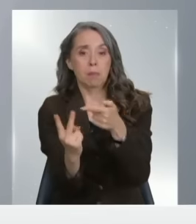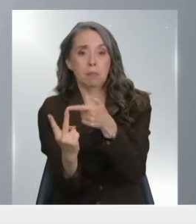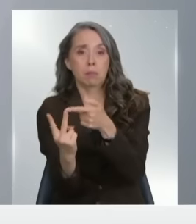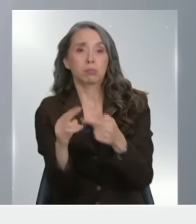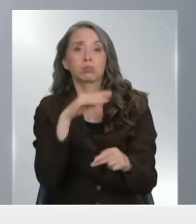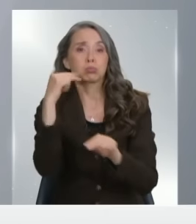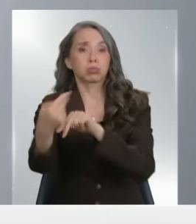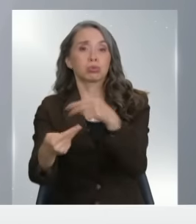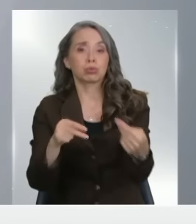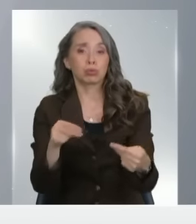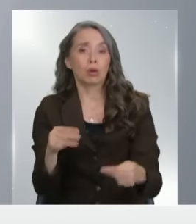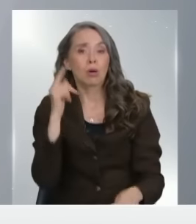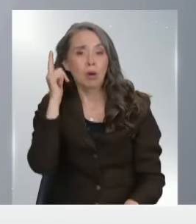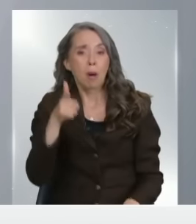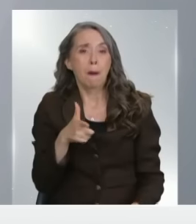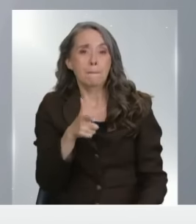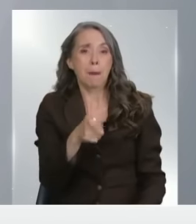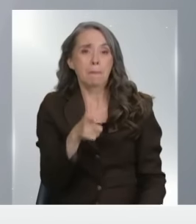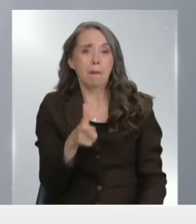personas.